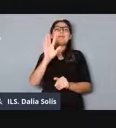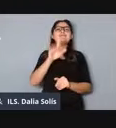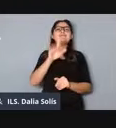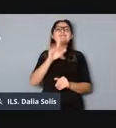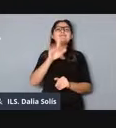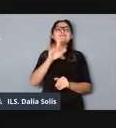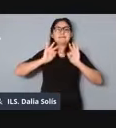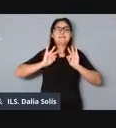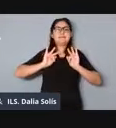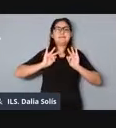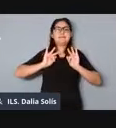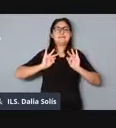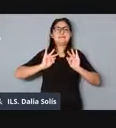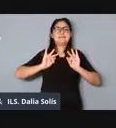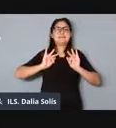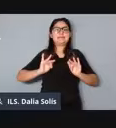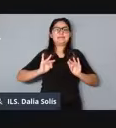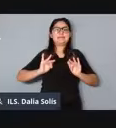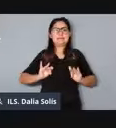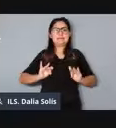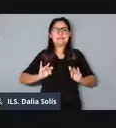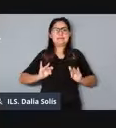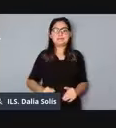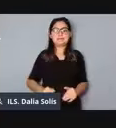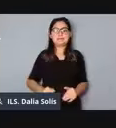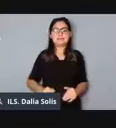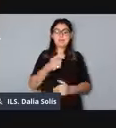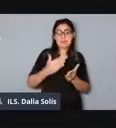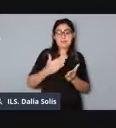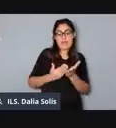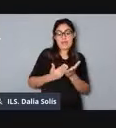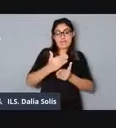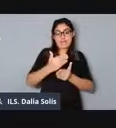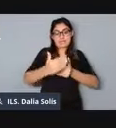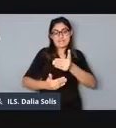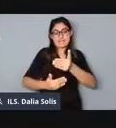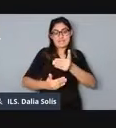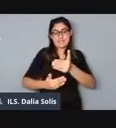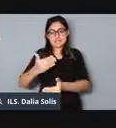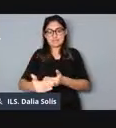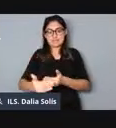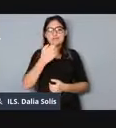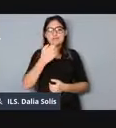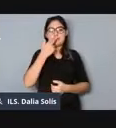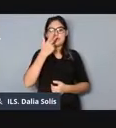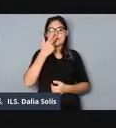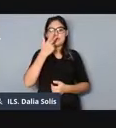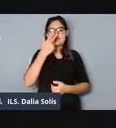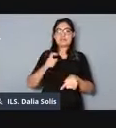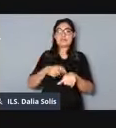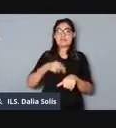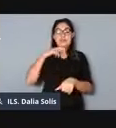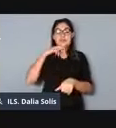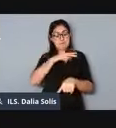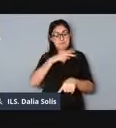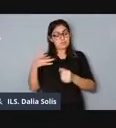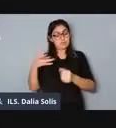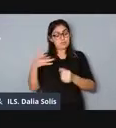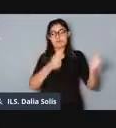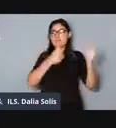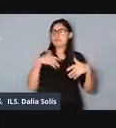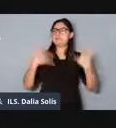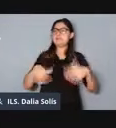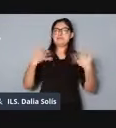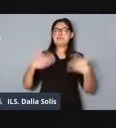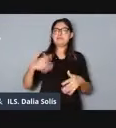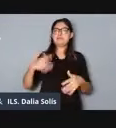ya vamos a ir cerrando porque ya se me fue esto como rapidísimo, Dios mío, y tenemos ahí algunas preguntas y voy a tratar de leerlas